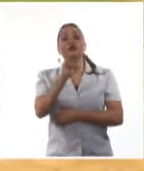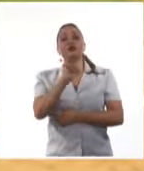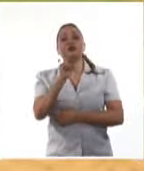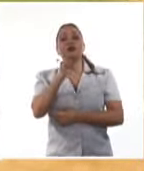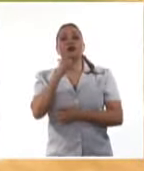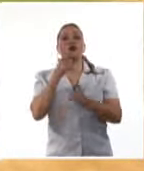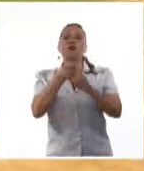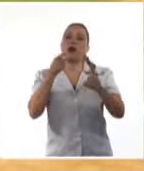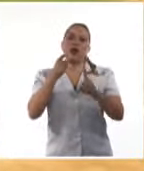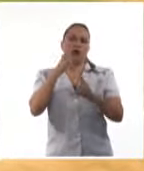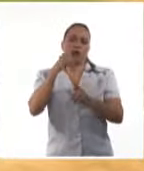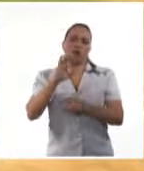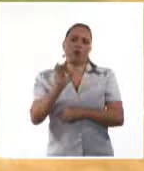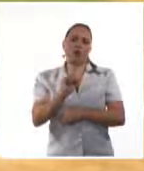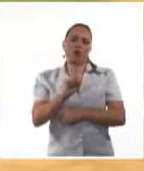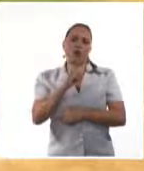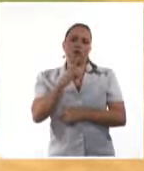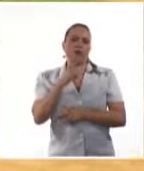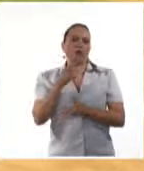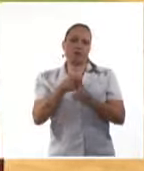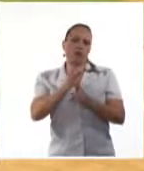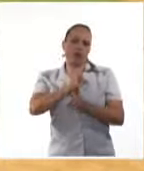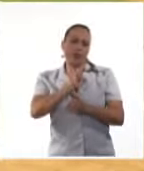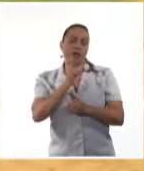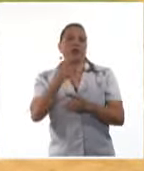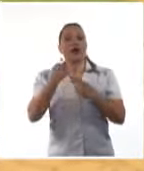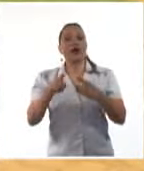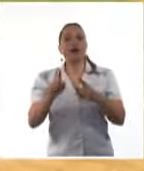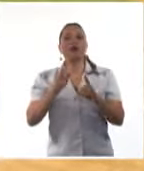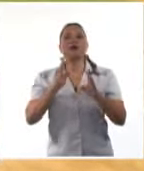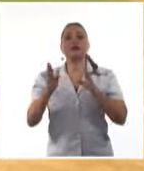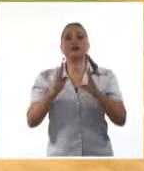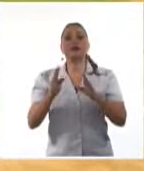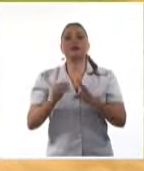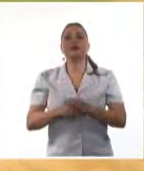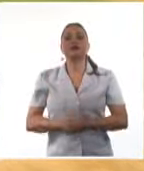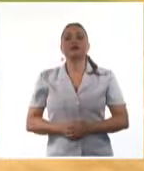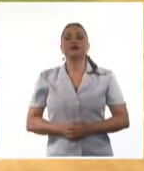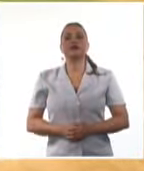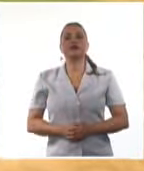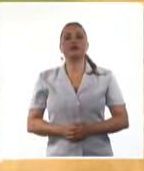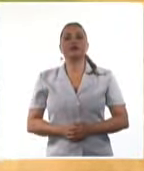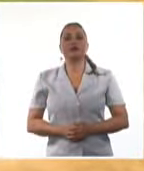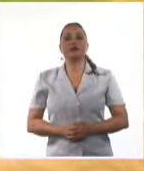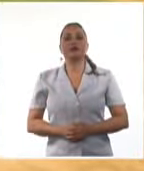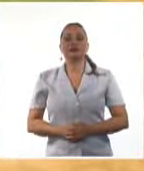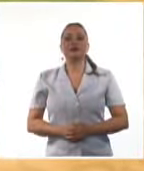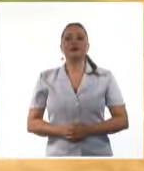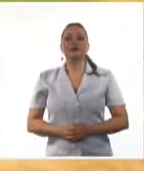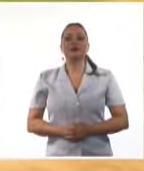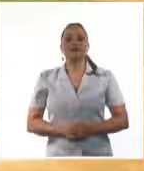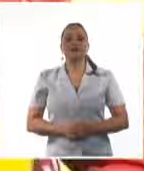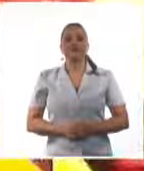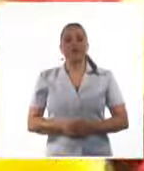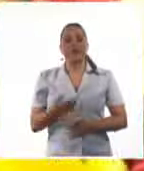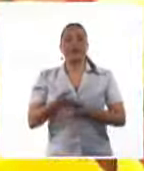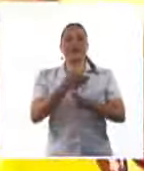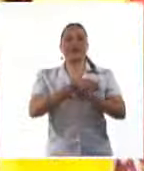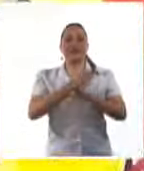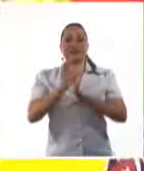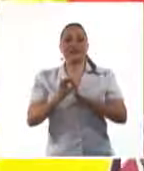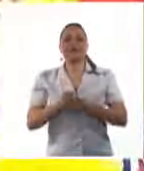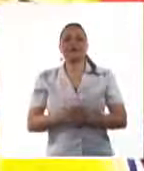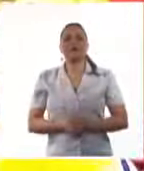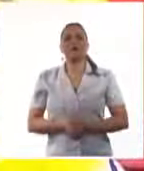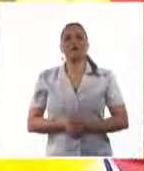uno. Lo importante no era ponchar ni nada, ya se acabó la temporada, ahora es enfocándome al playoff, que es lo que estoy haciendo. Y nada, y ahí salió el trabajo, como te dije anteriormente.